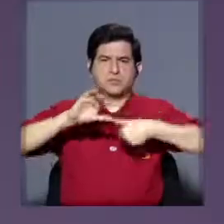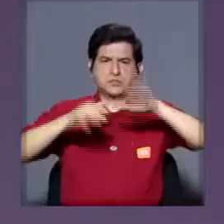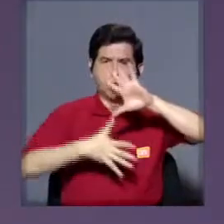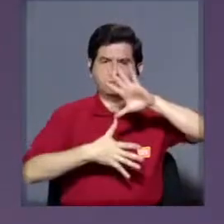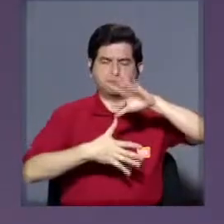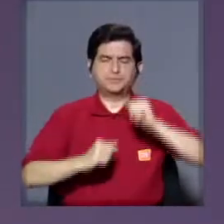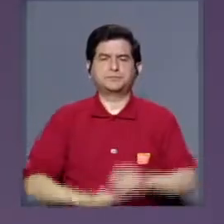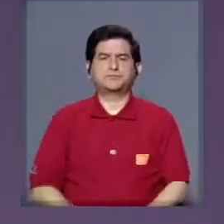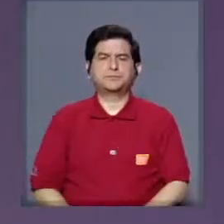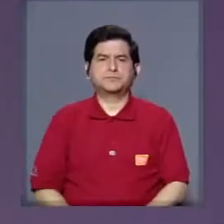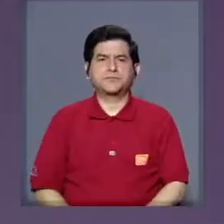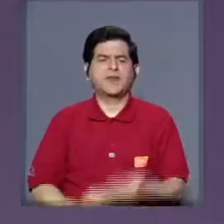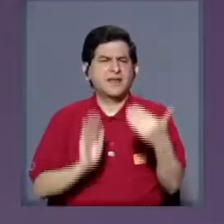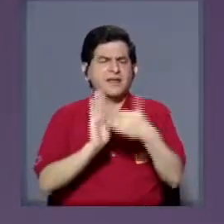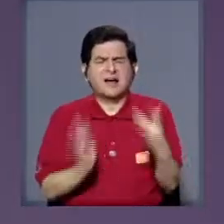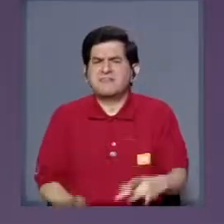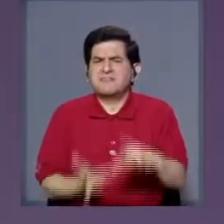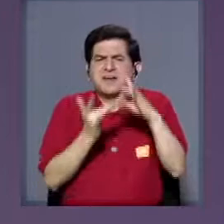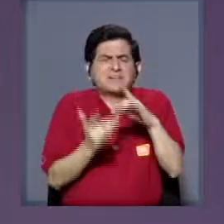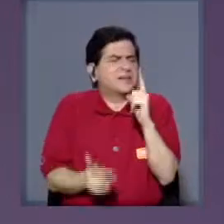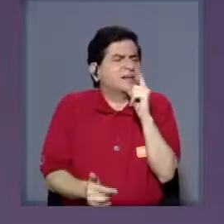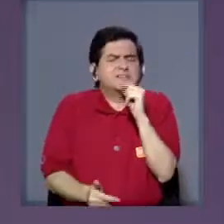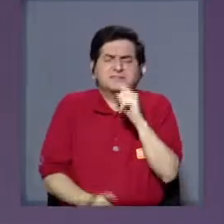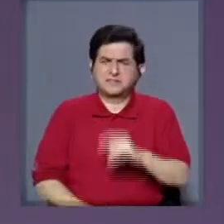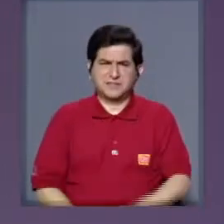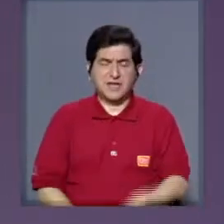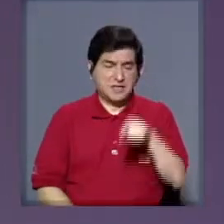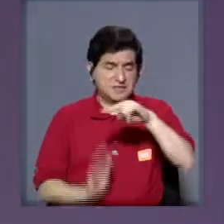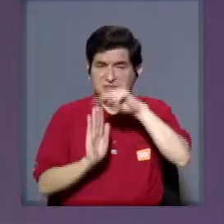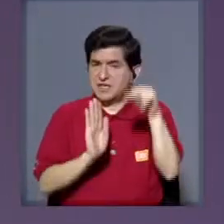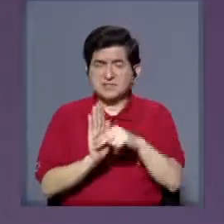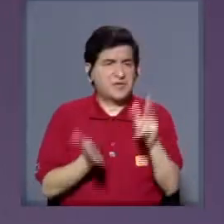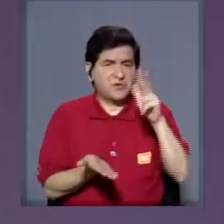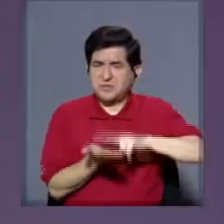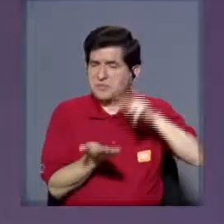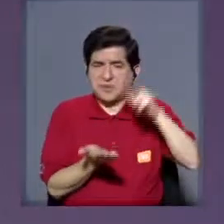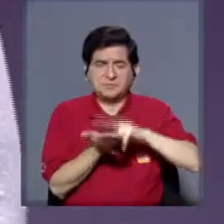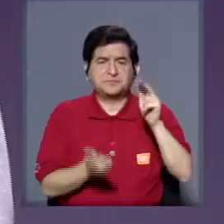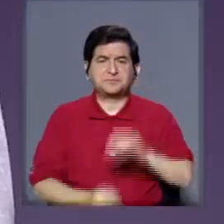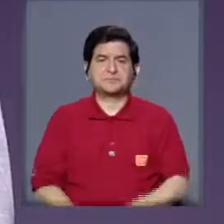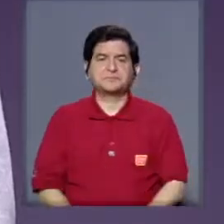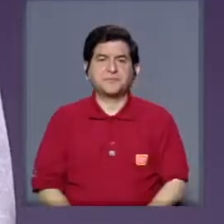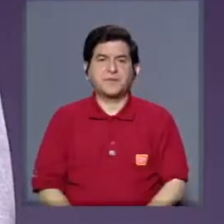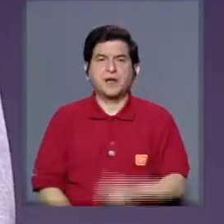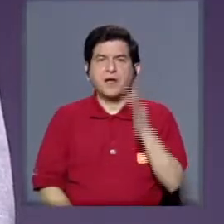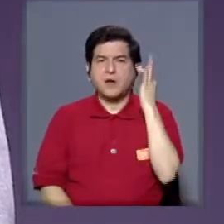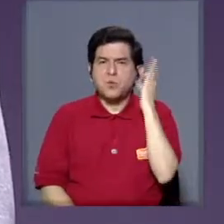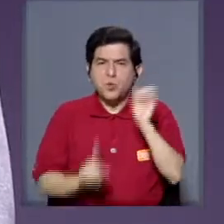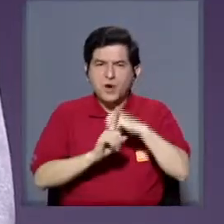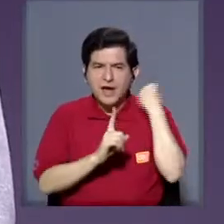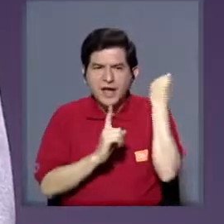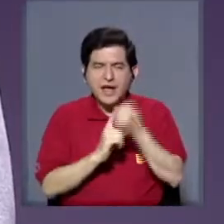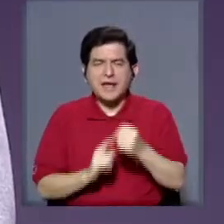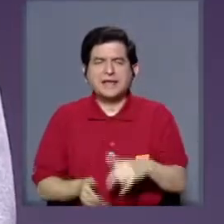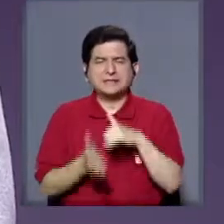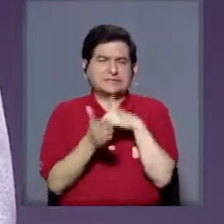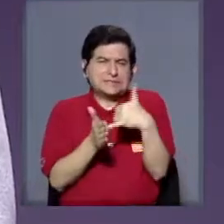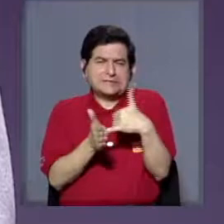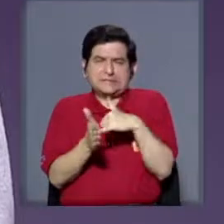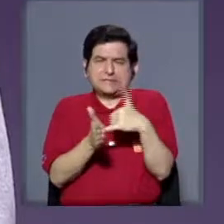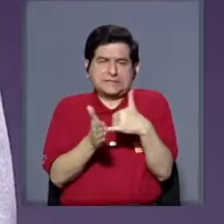quienes son las más afectadas si esta norma no se aprueba las mujeres en las situaciones más vulnerables